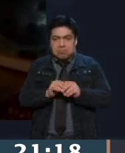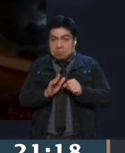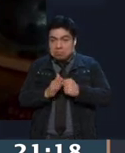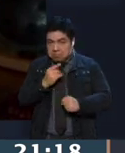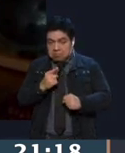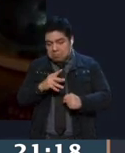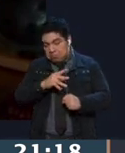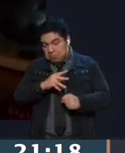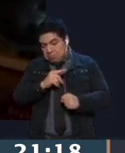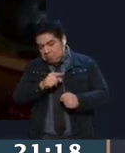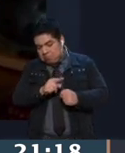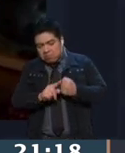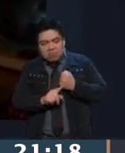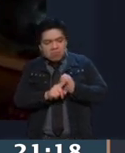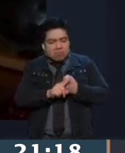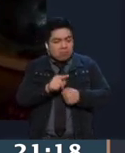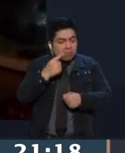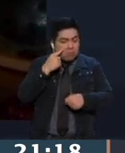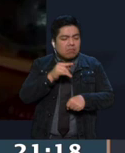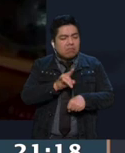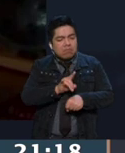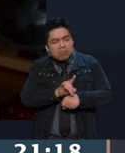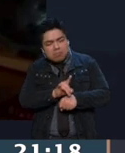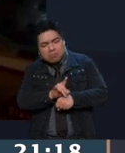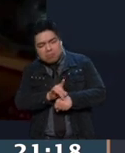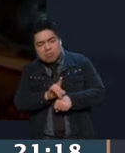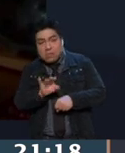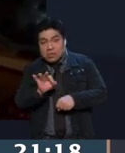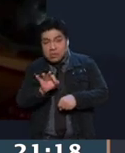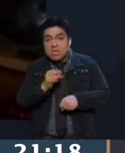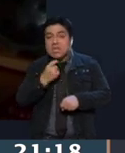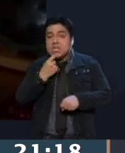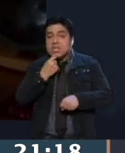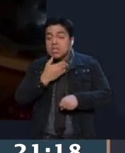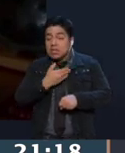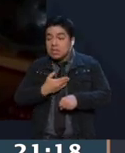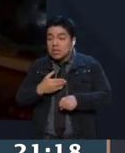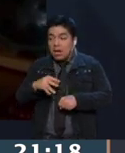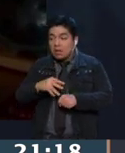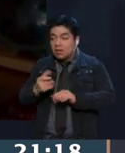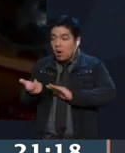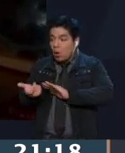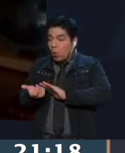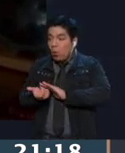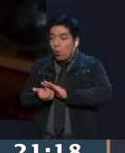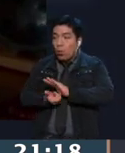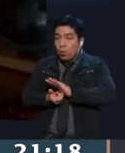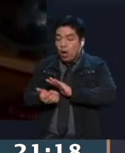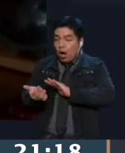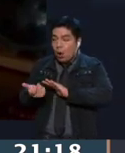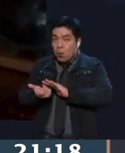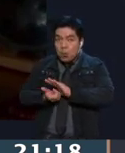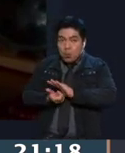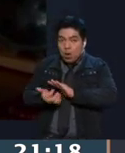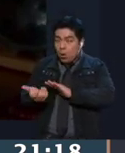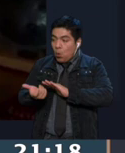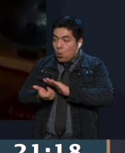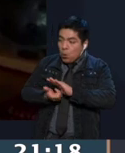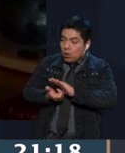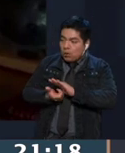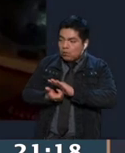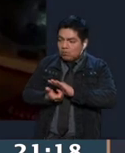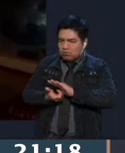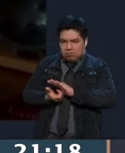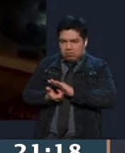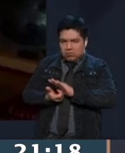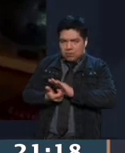indicios, entonces fueran hablado de que López Obrador estaba recibiendo dinero, que esto que él iba a proteger.